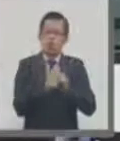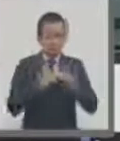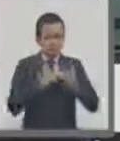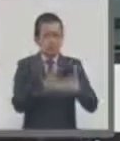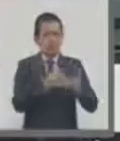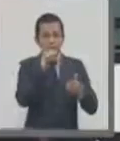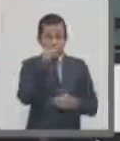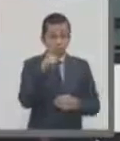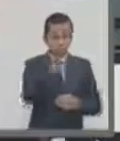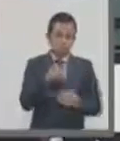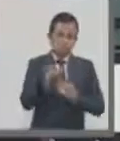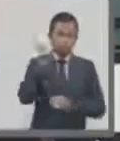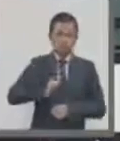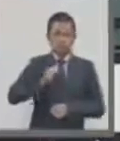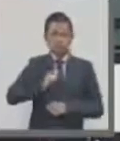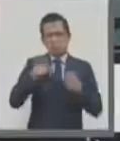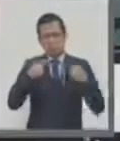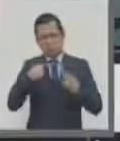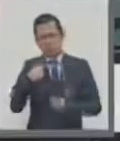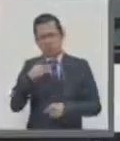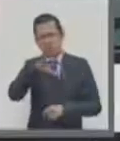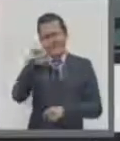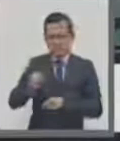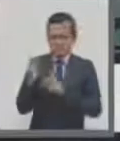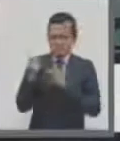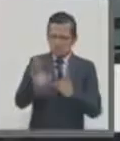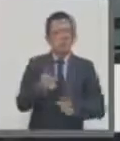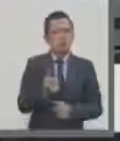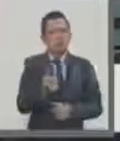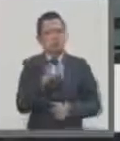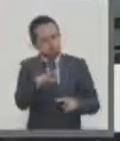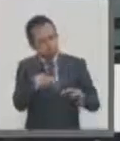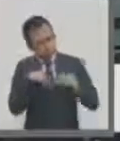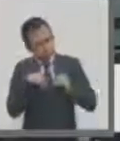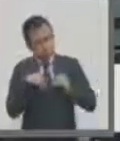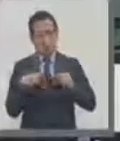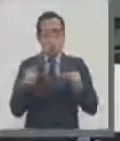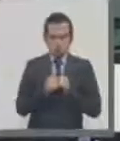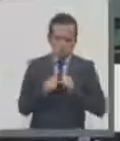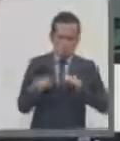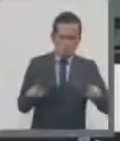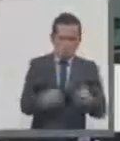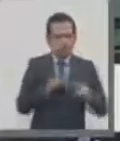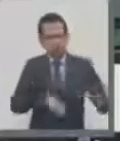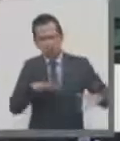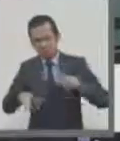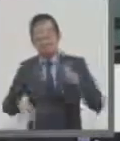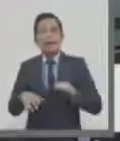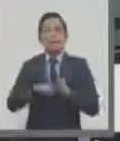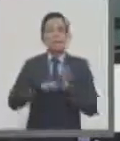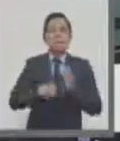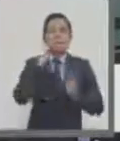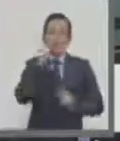músicos afromexicanos la hicieron suya y le agregaron la utilización de diversos instrumentos como la quijada,